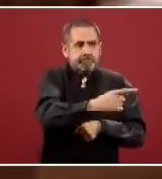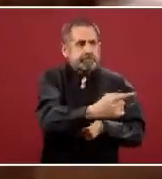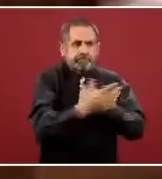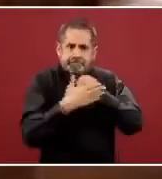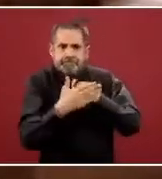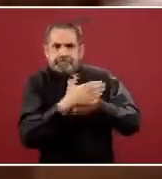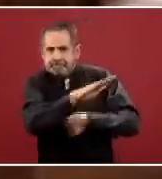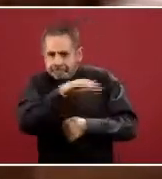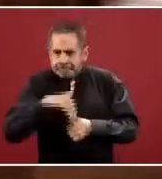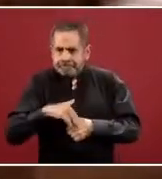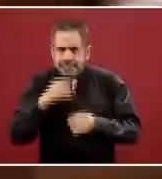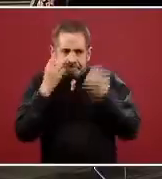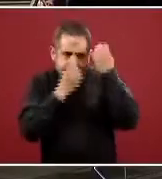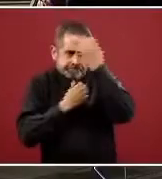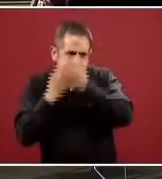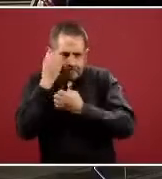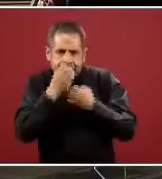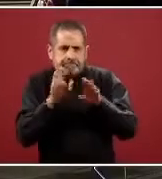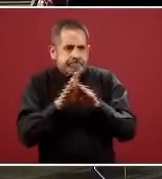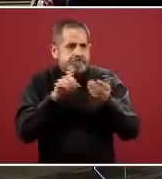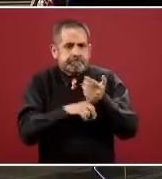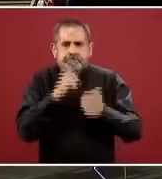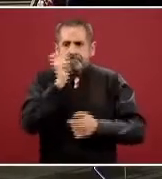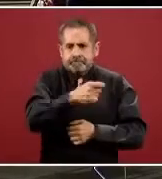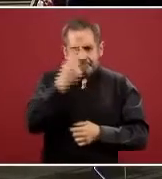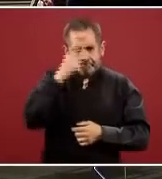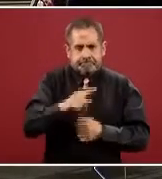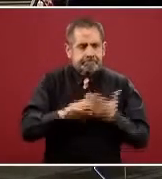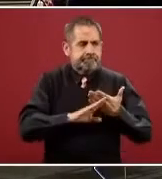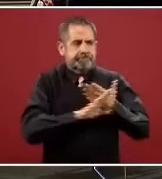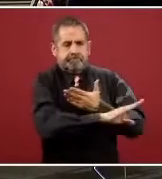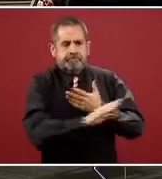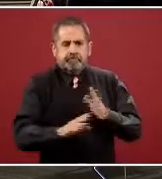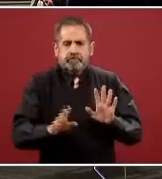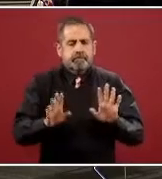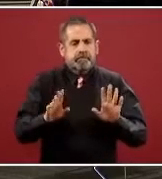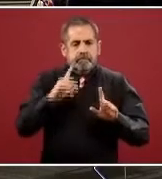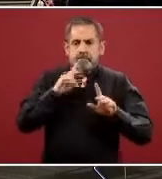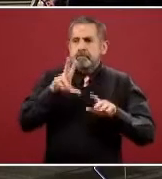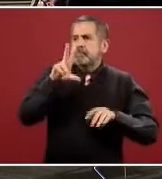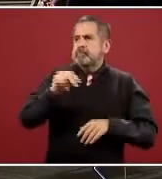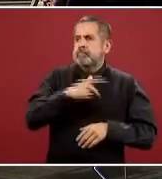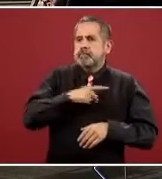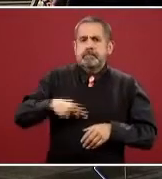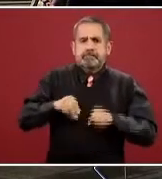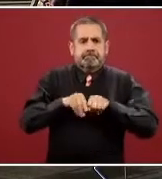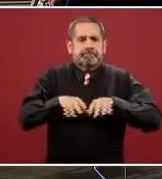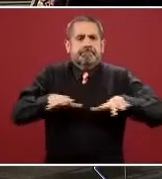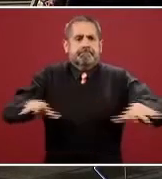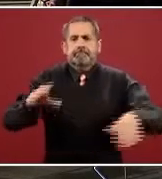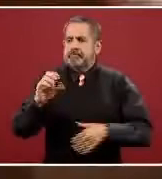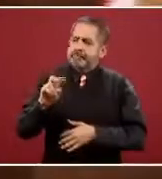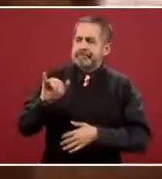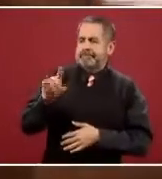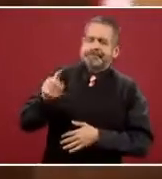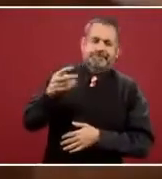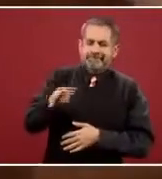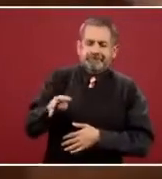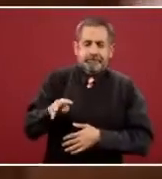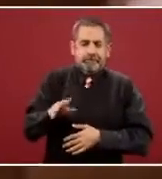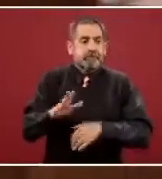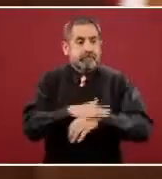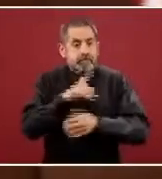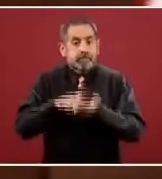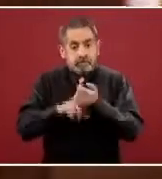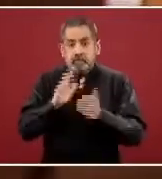reporten para que se les haga el estudio y que eviten una dispersión masiva de COVID-19, porque ya se han dado